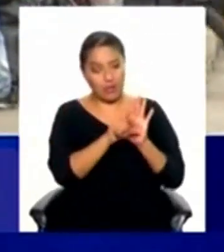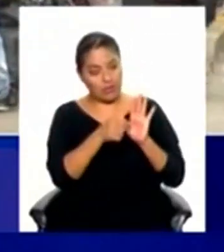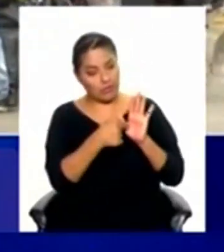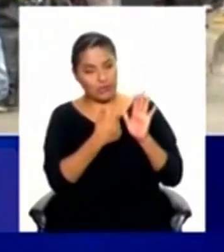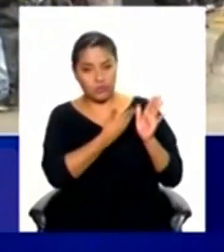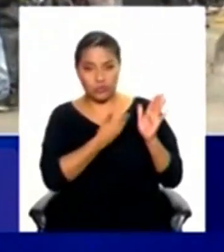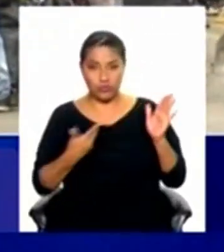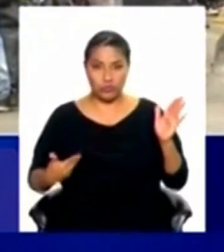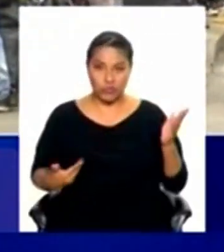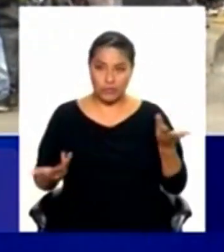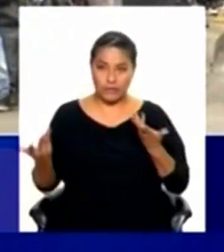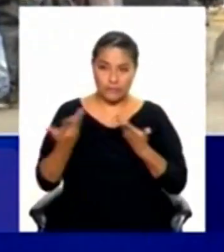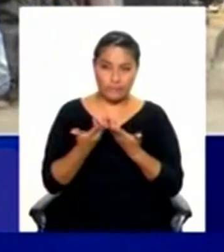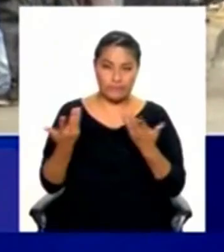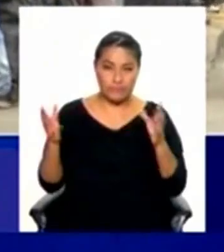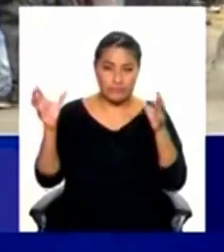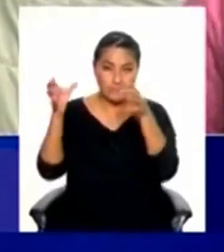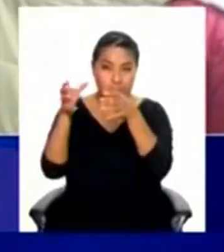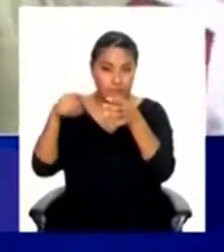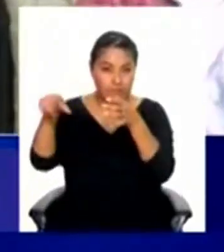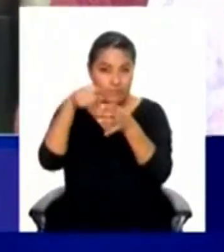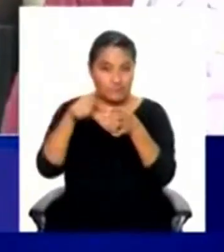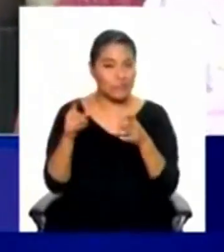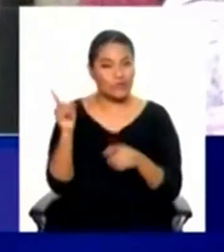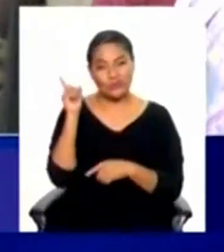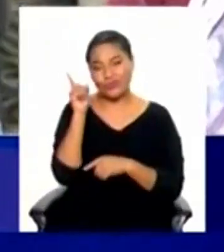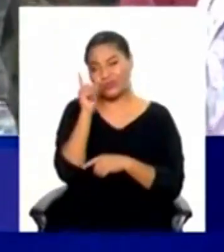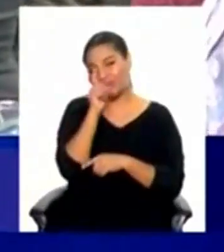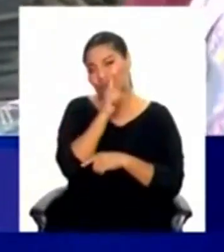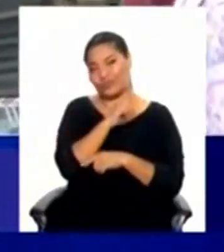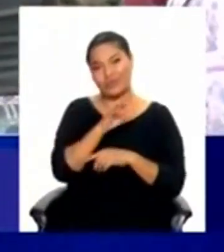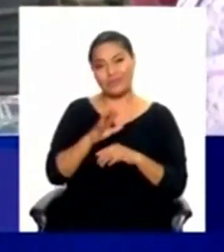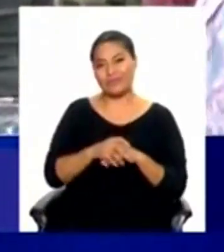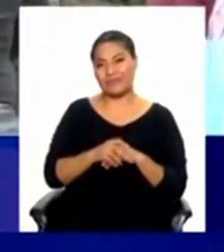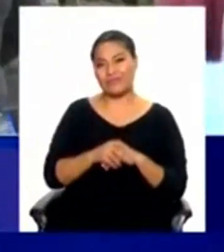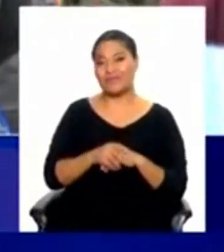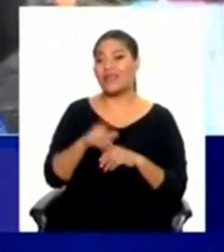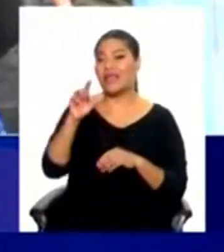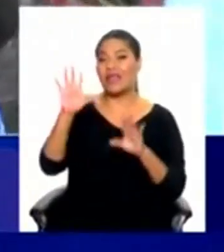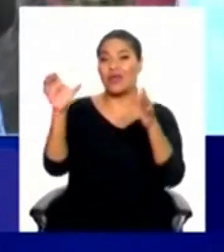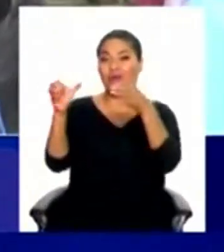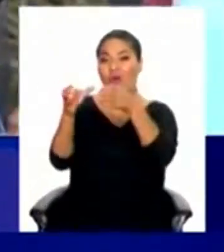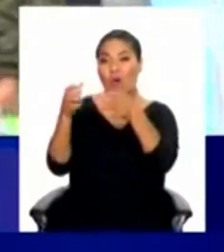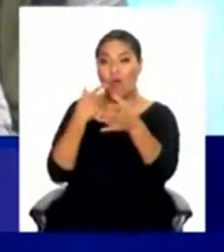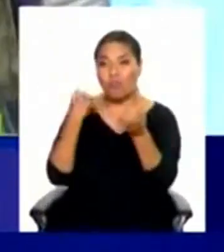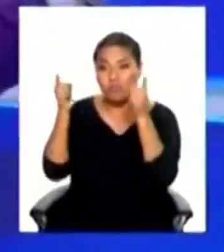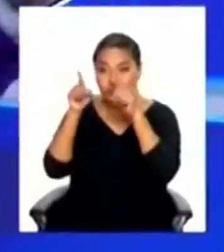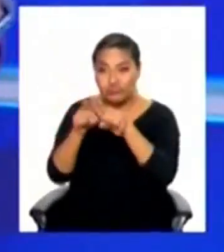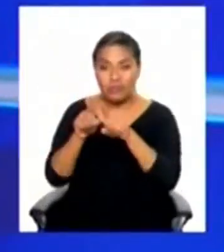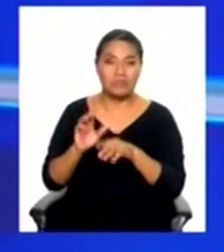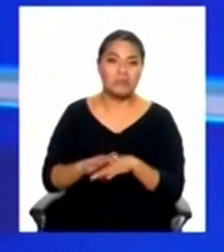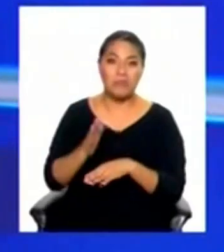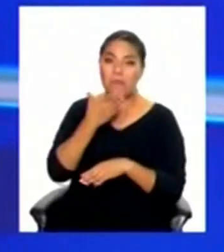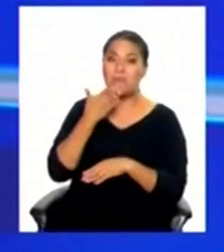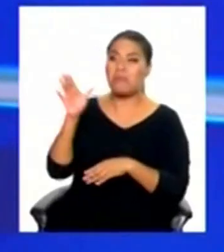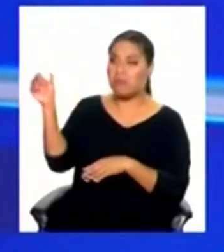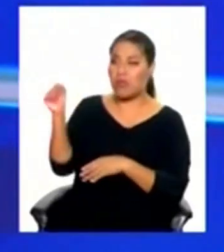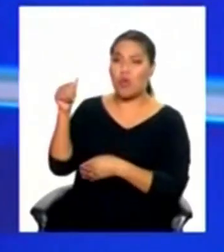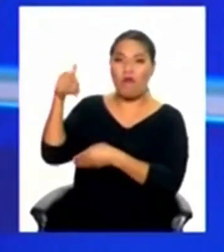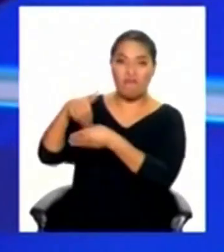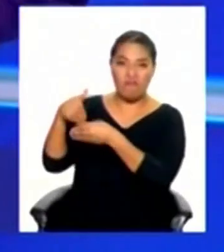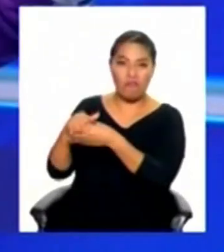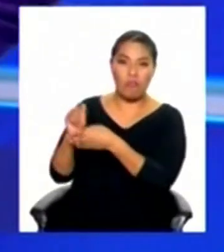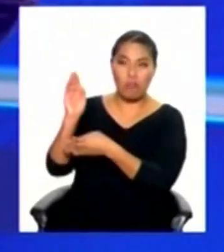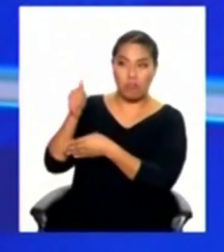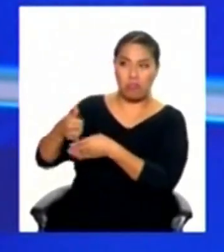yo no lo veo no no veo que se logre Mira Maite más fácil es lograr un consenso económico juntar a los banqueros a los mineros